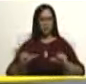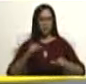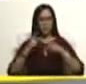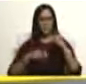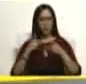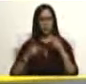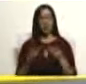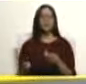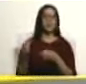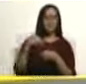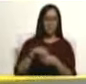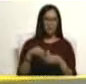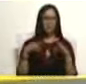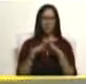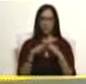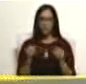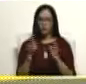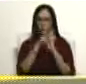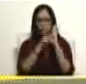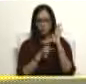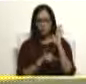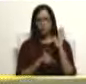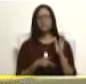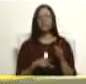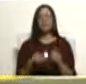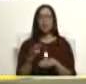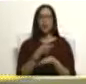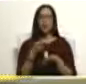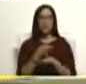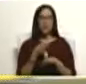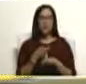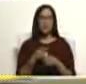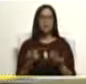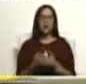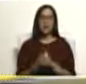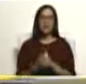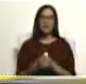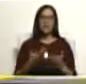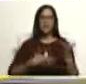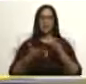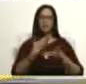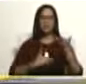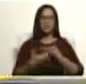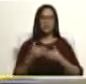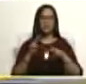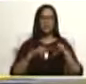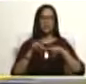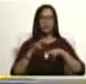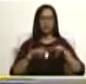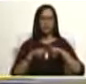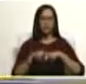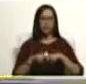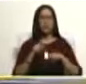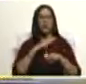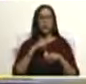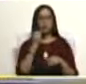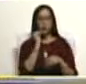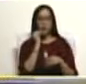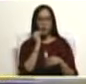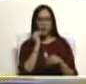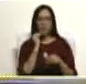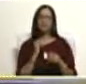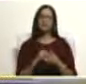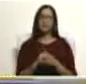pero además toda la agenda de gobierno electrónico necesaria para la simplificación de trámites y para la construcción de bienestar. Nuestros jóvenes son